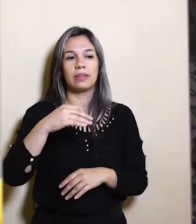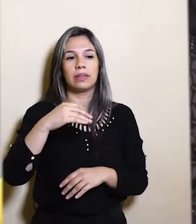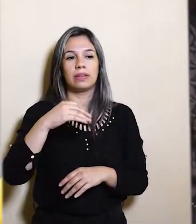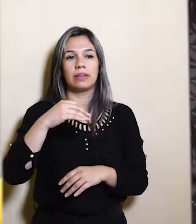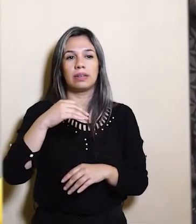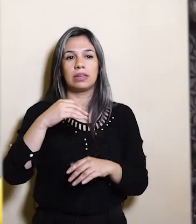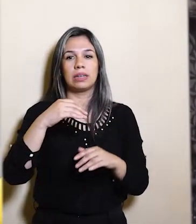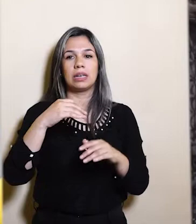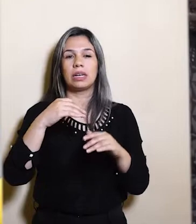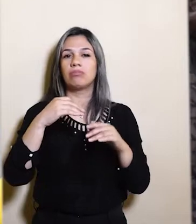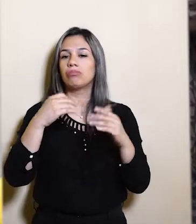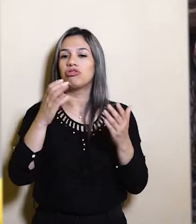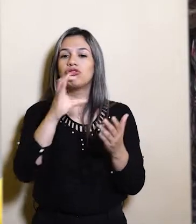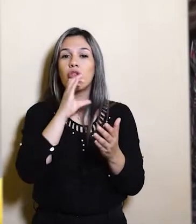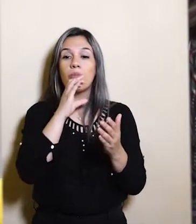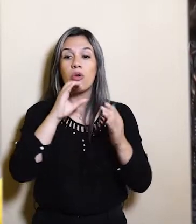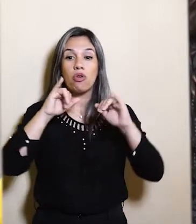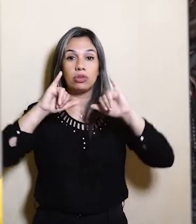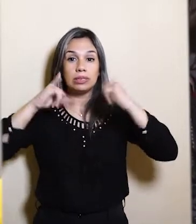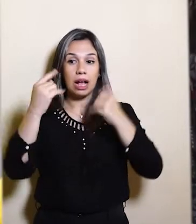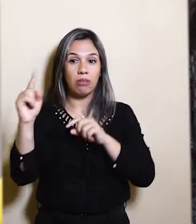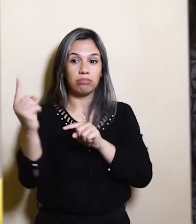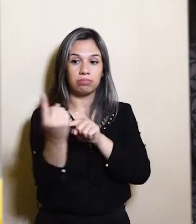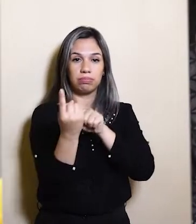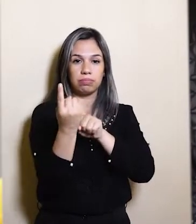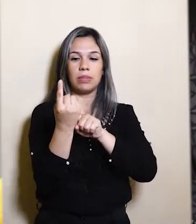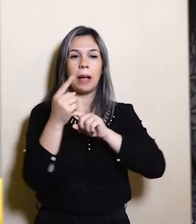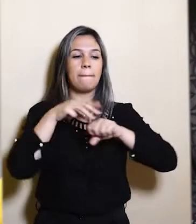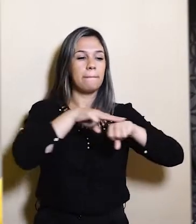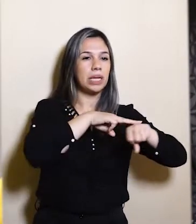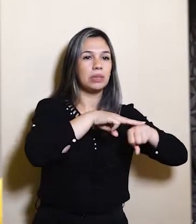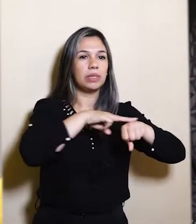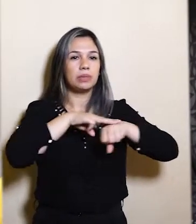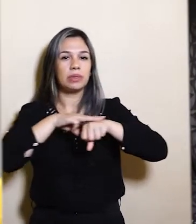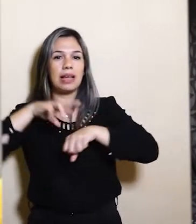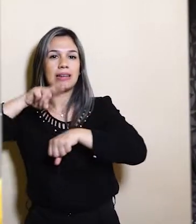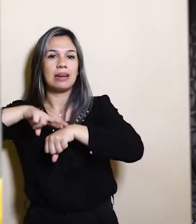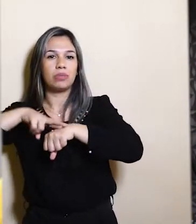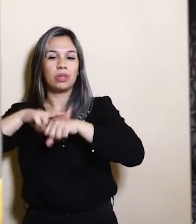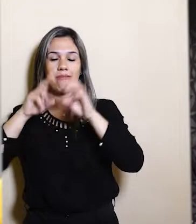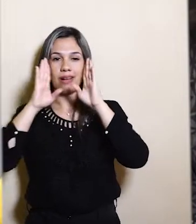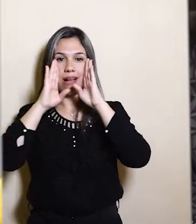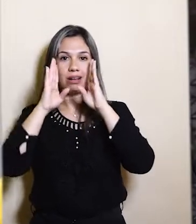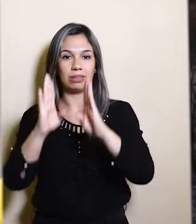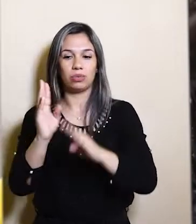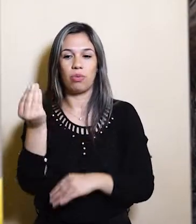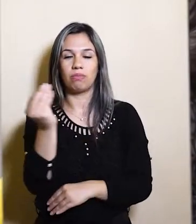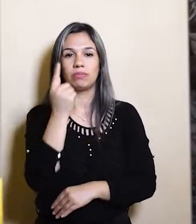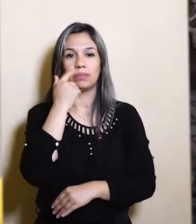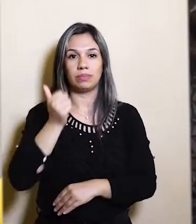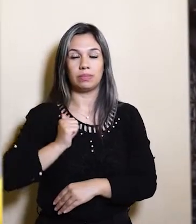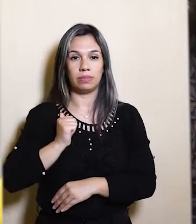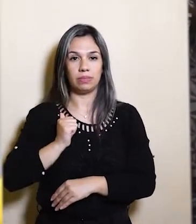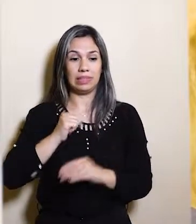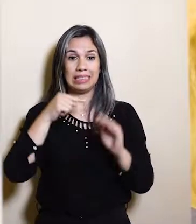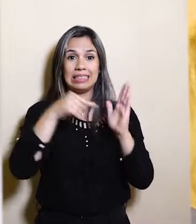que dar una ruta de intervención interministerial para la atención integral del abuso sexual hacia niñas, niños y adolescentes. Esta ruta